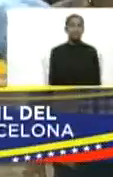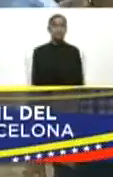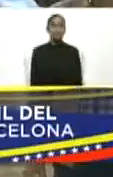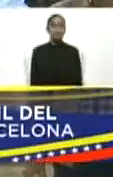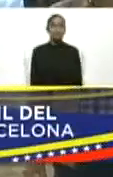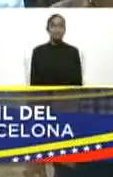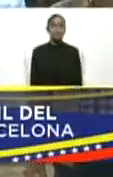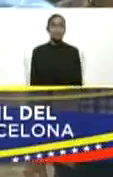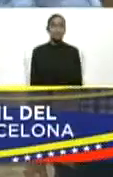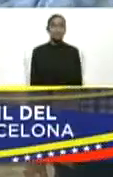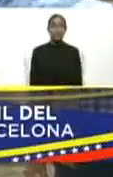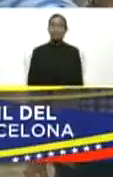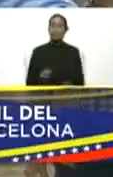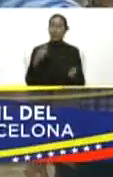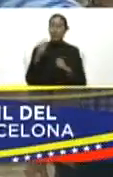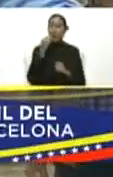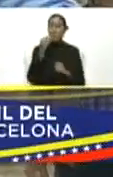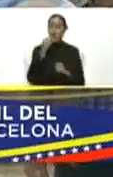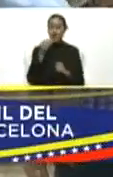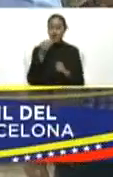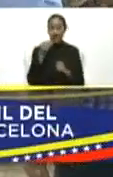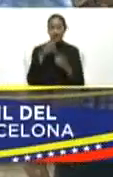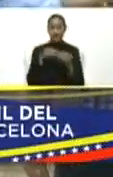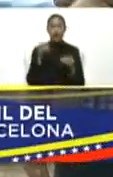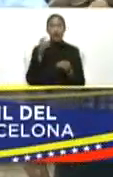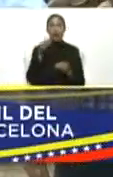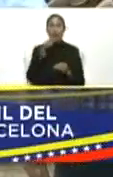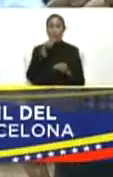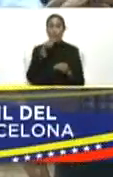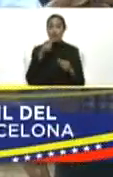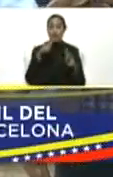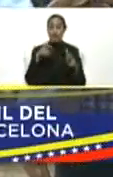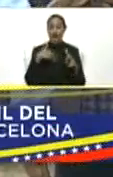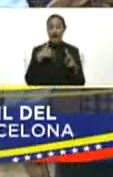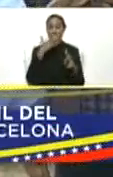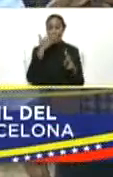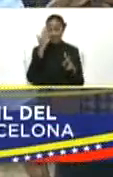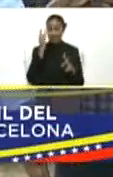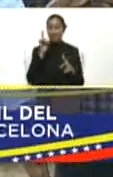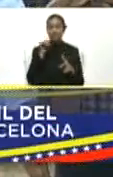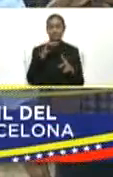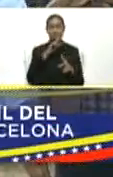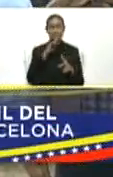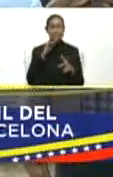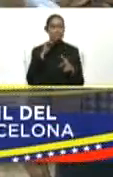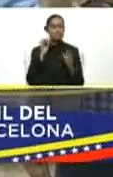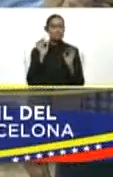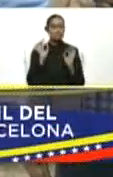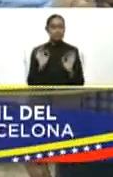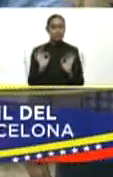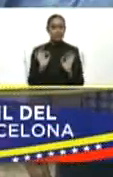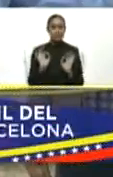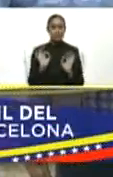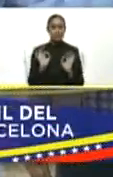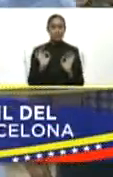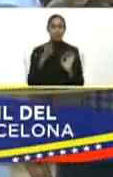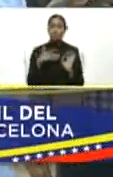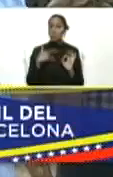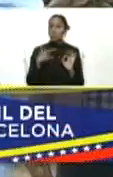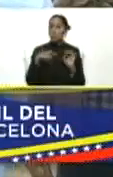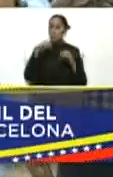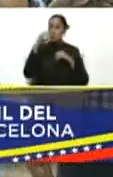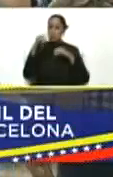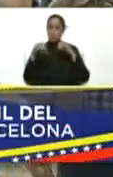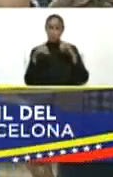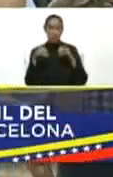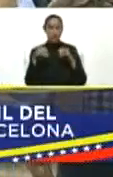criolla, de sushi, comida árabe, que es tan buena la comunidad árabe aquí, ¿verdad? Ah, unas discotecas, una por aquí y otra por